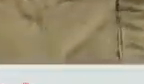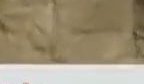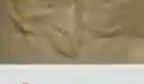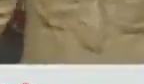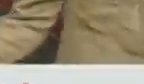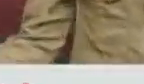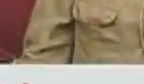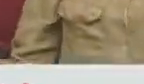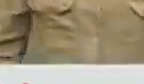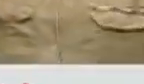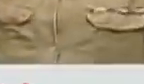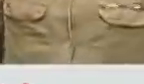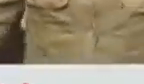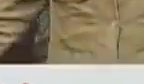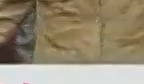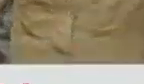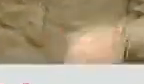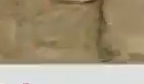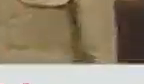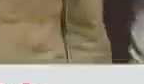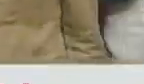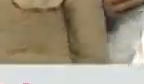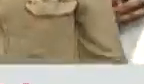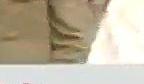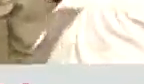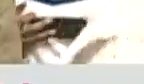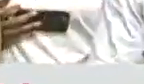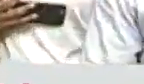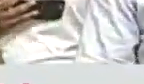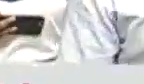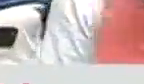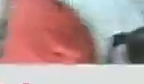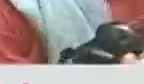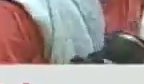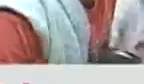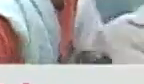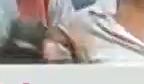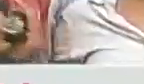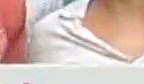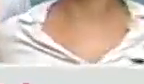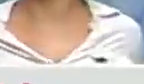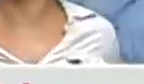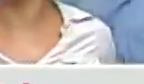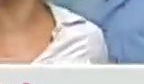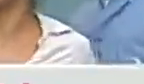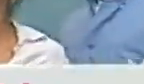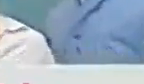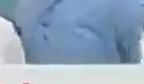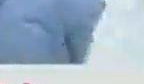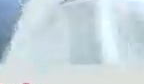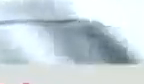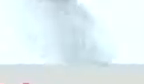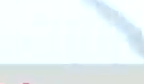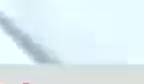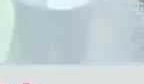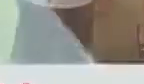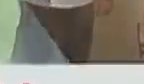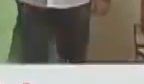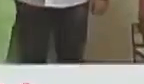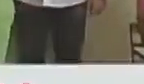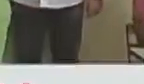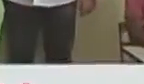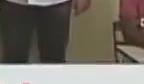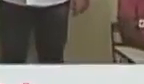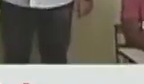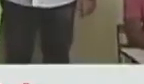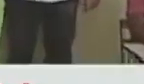en Río Chico, donde el día de hoy estará realizando su derecho al voto el candidato Héctor Rodríguez, quien arribó precisamente a